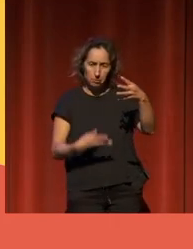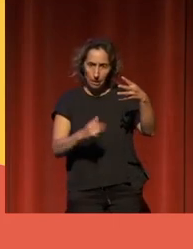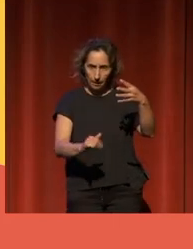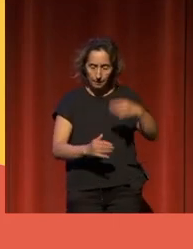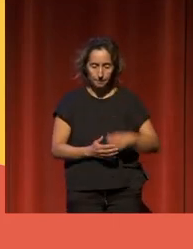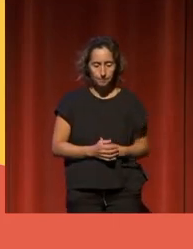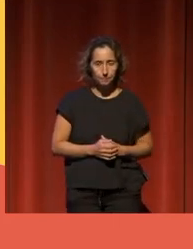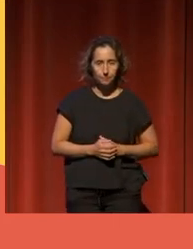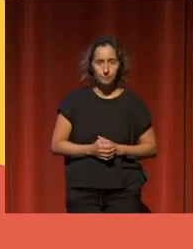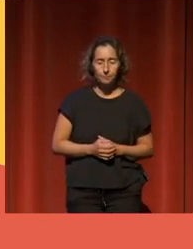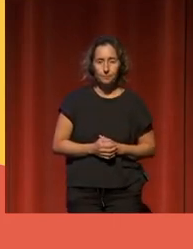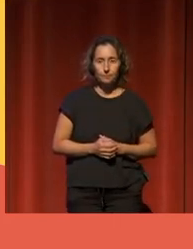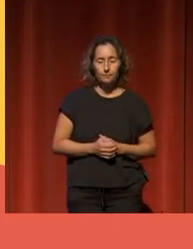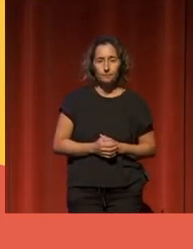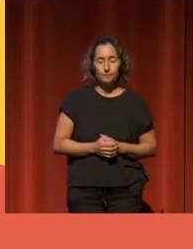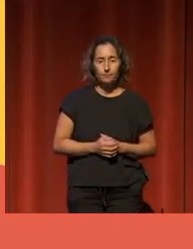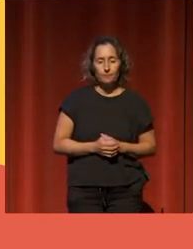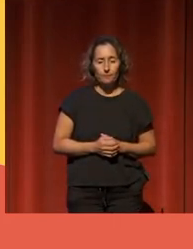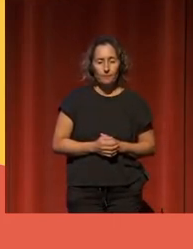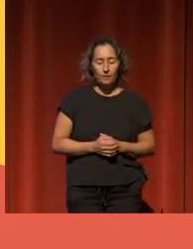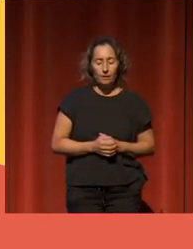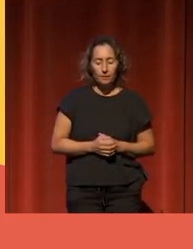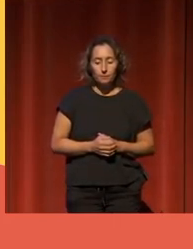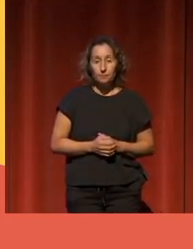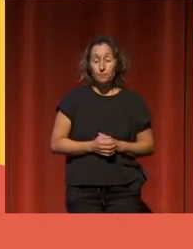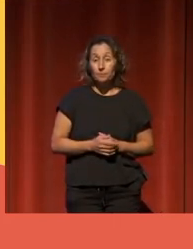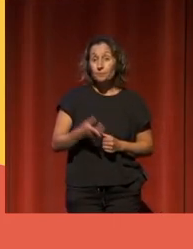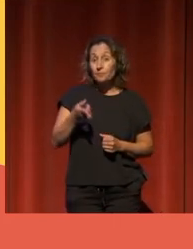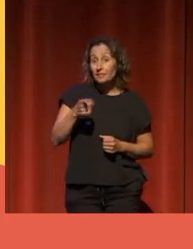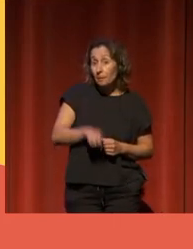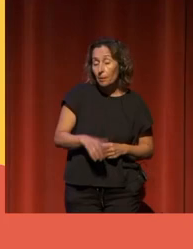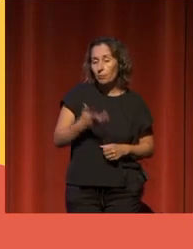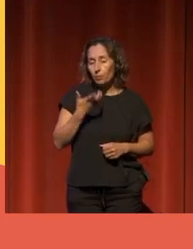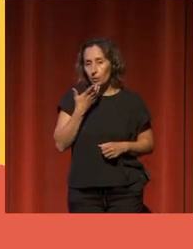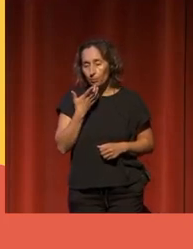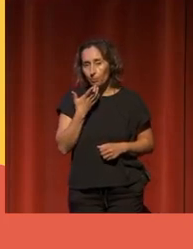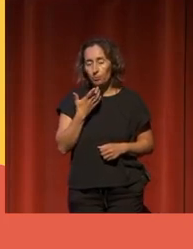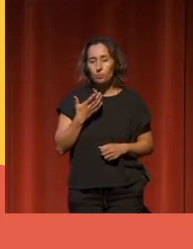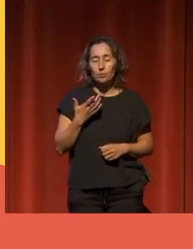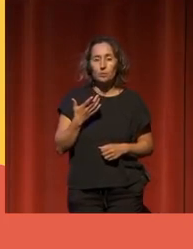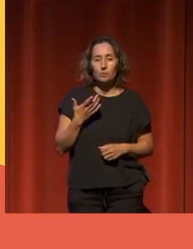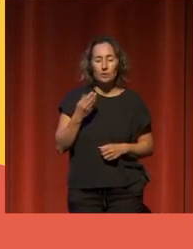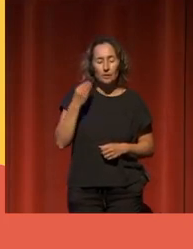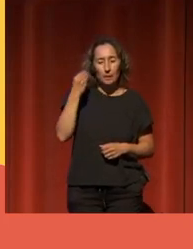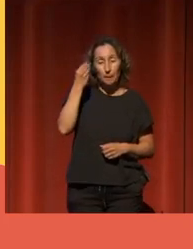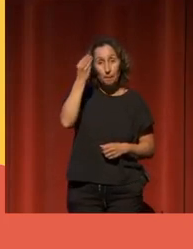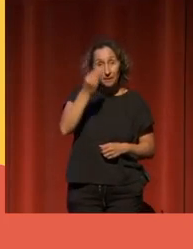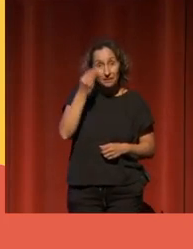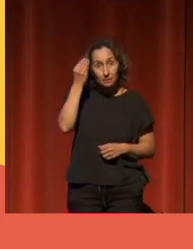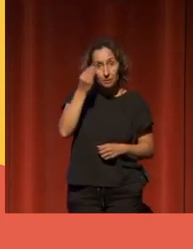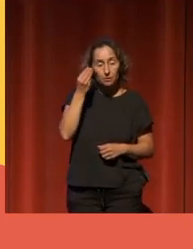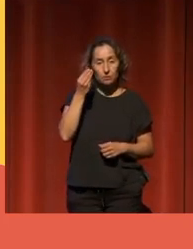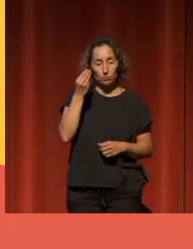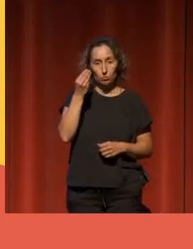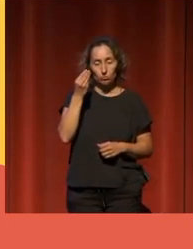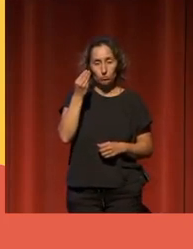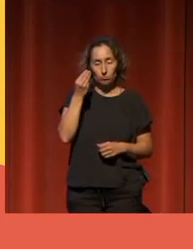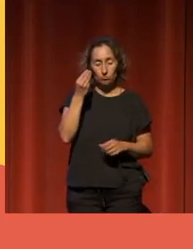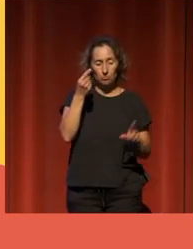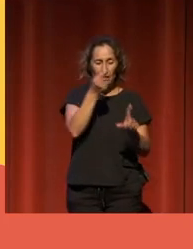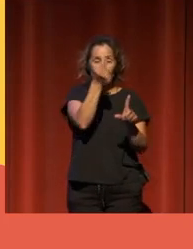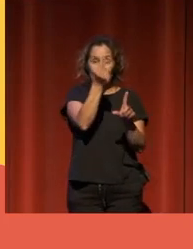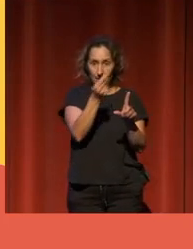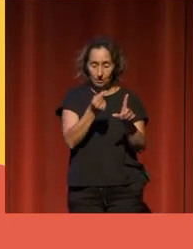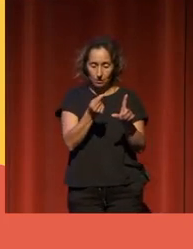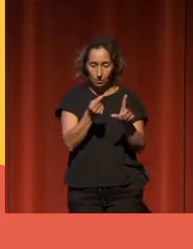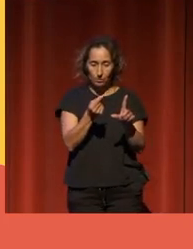también lo que es el la el pensamiento eh la reflexión sobre el diseño que es una